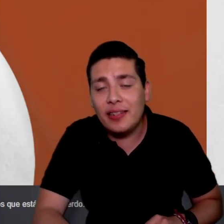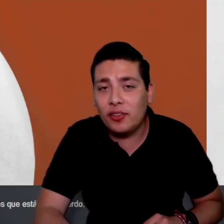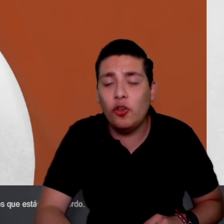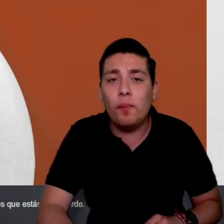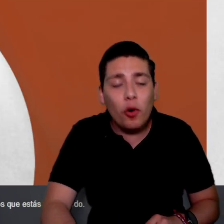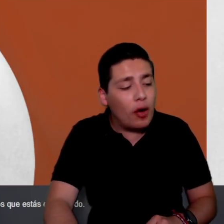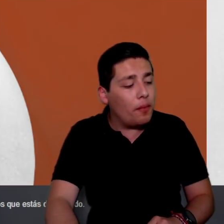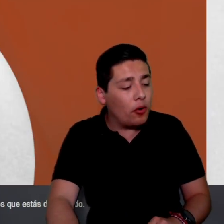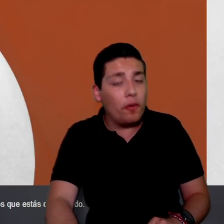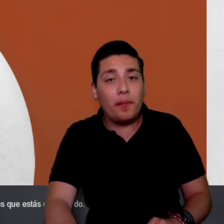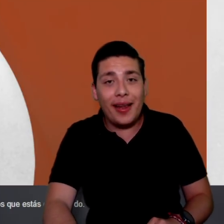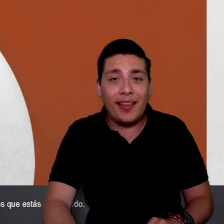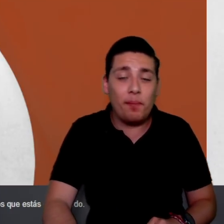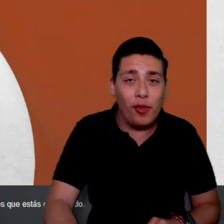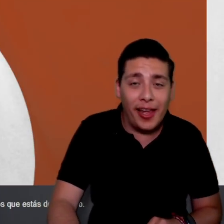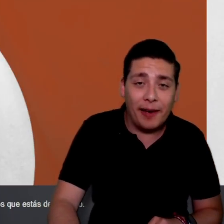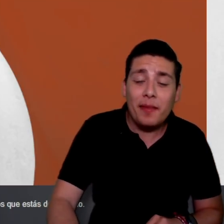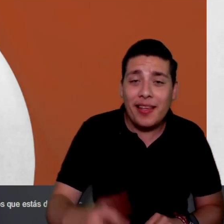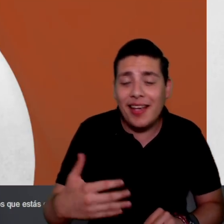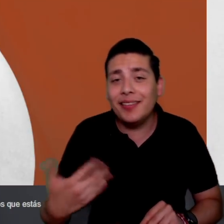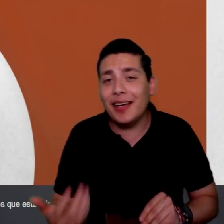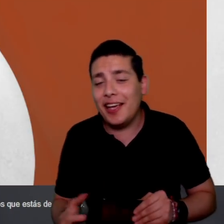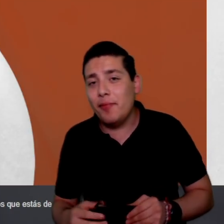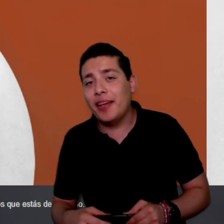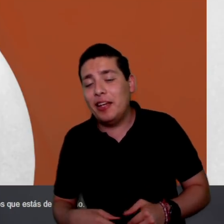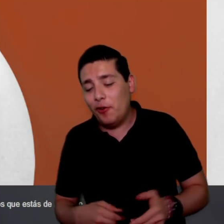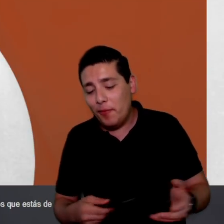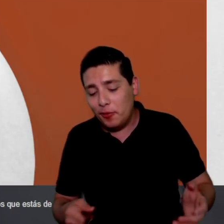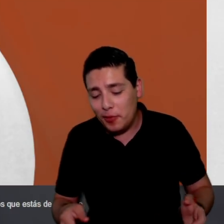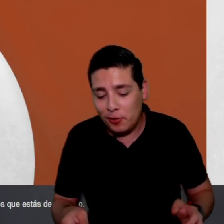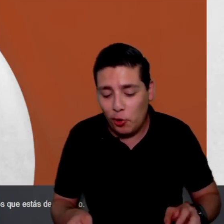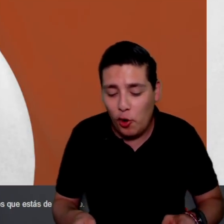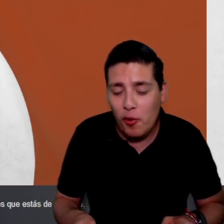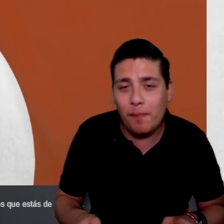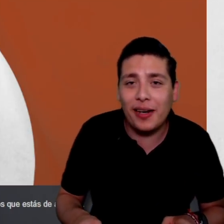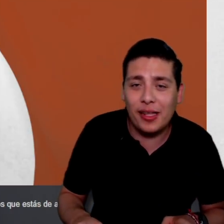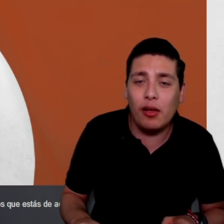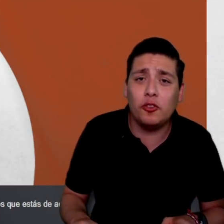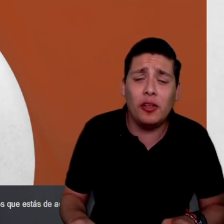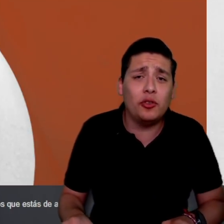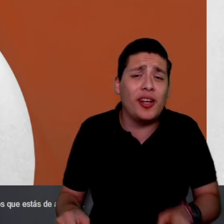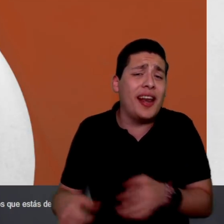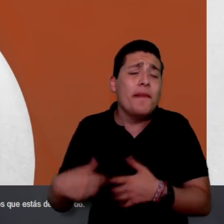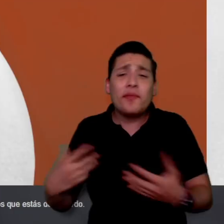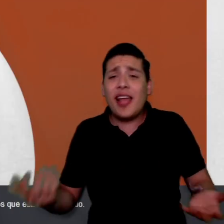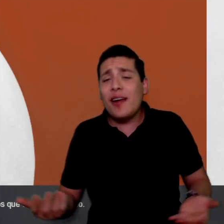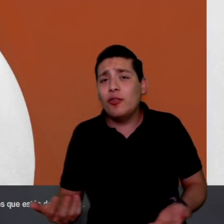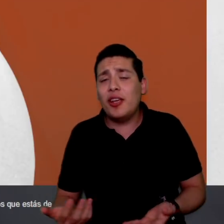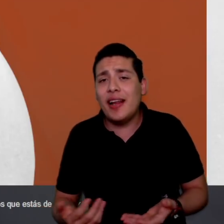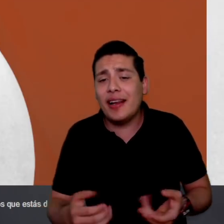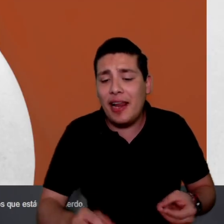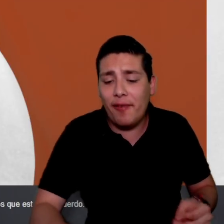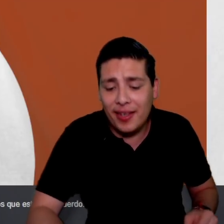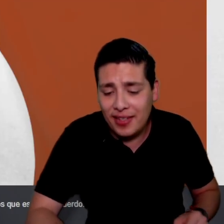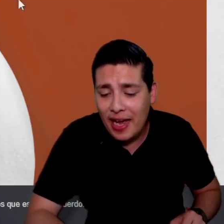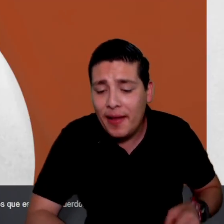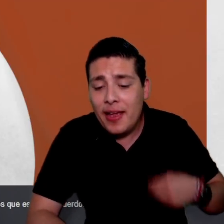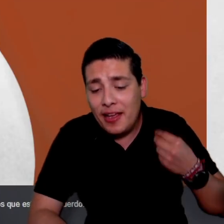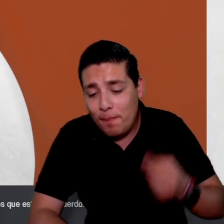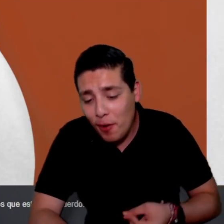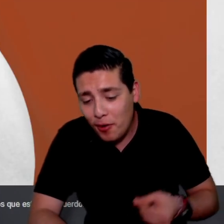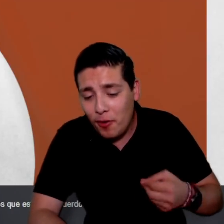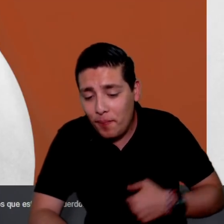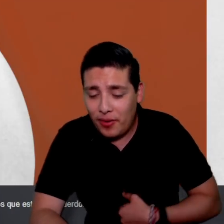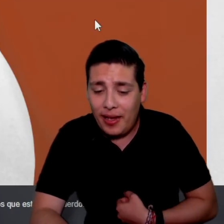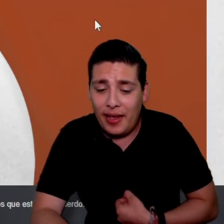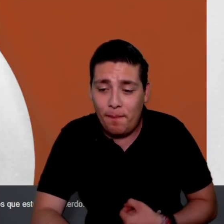esta organización poco a poco pierde poder, y es que aquí en México hemos visto cómo el Partido Acción Nacional ya no tiene relevancia